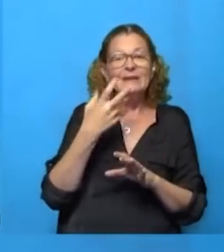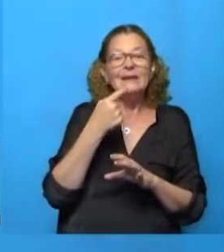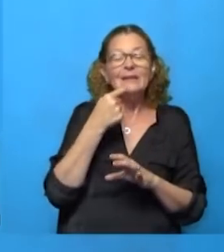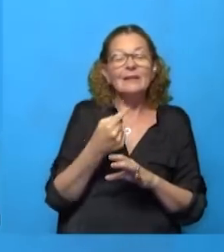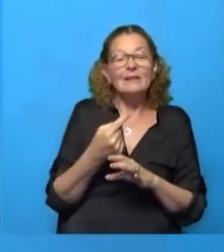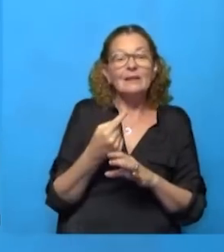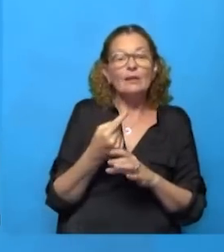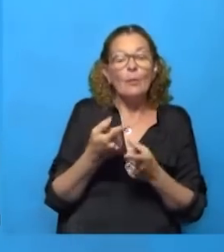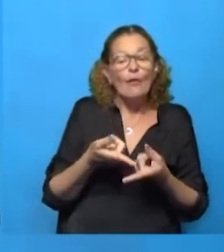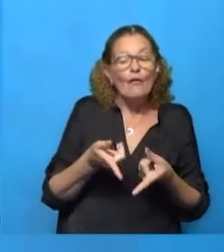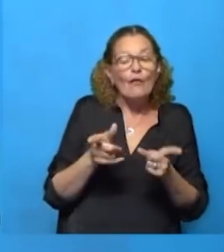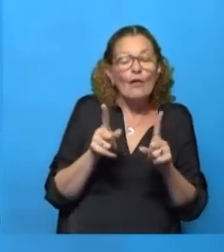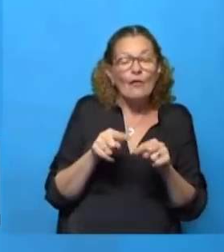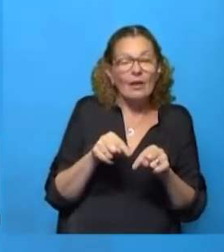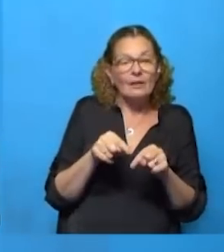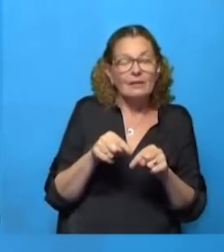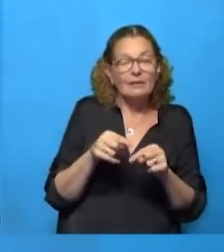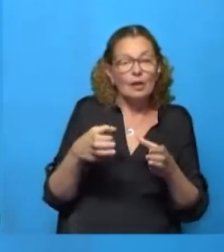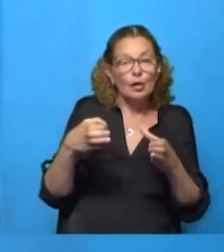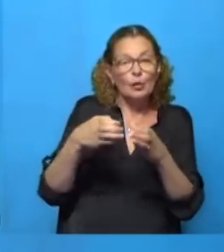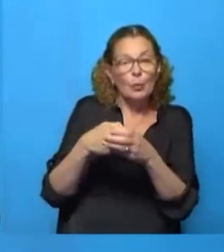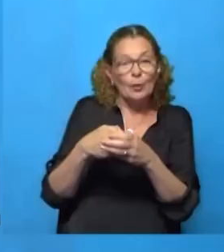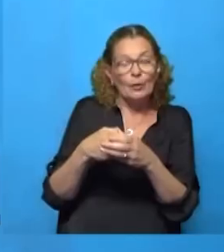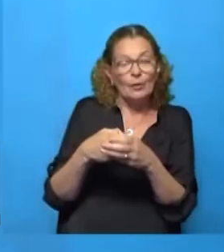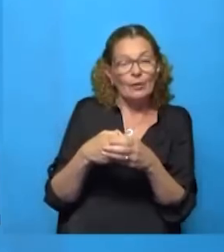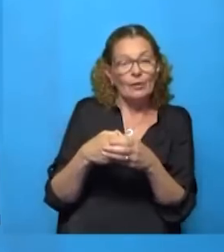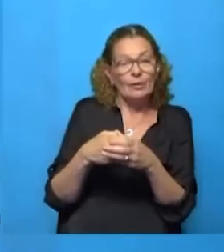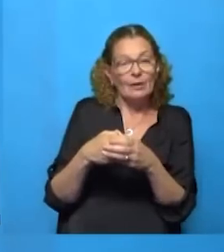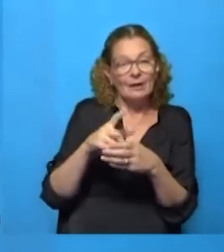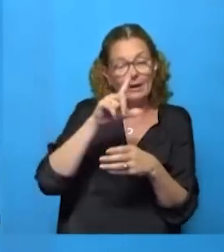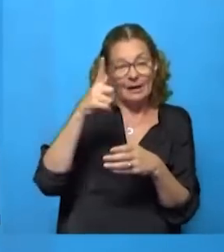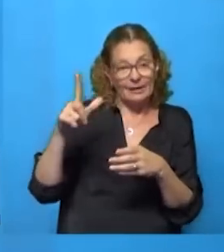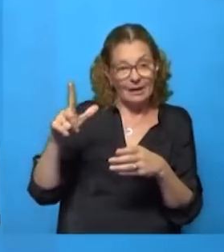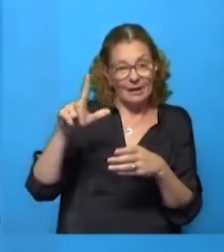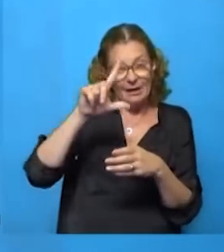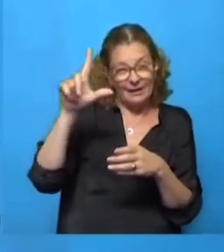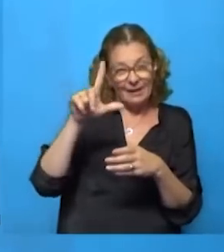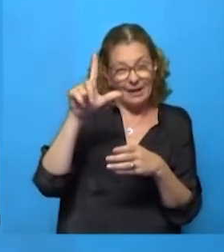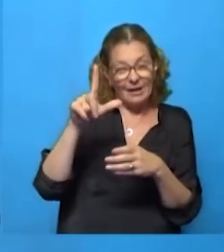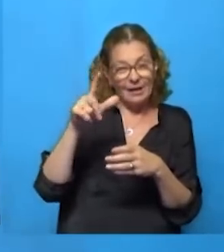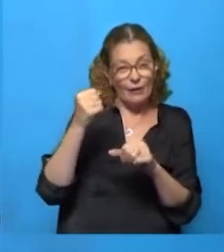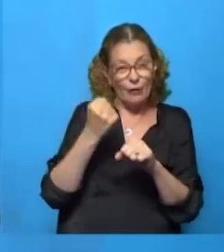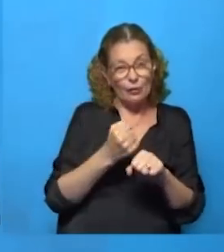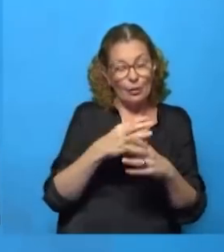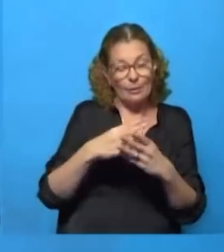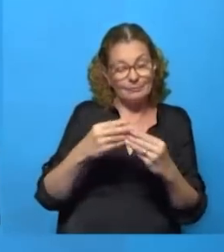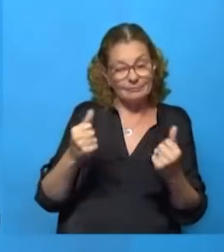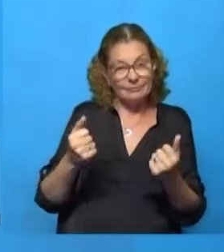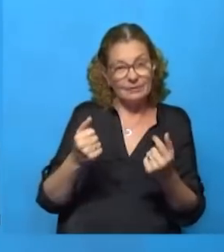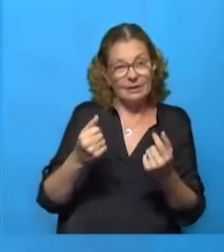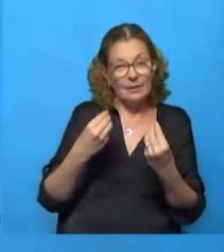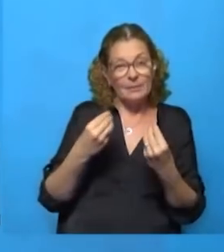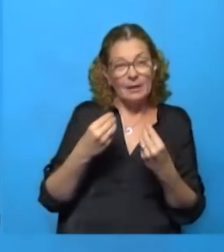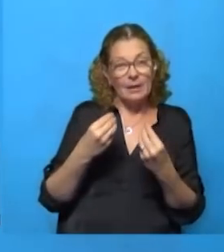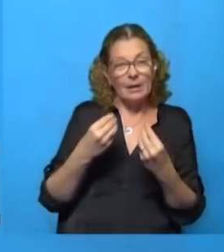la reconstrucción de esa que este Larrañaga llegó a fundar que después se desmembró Y qué pasa